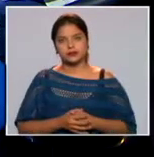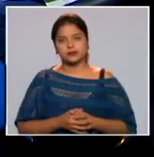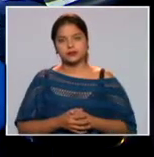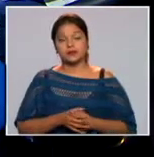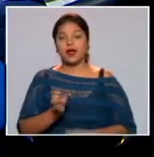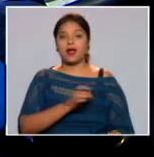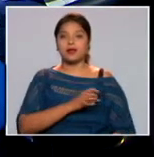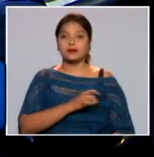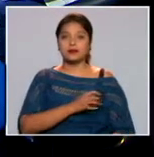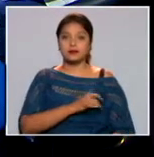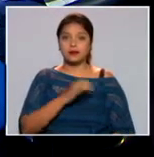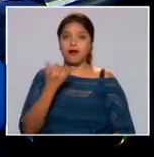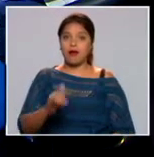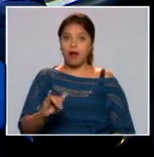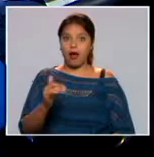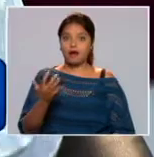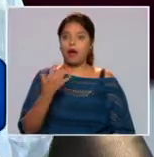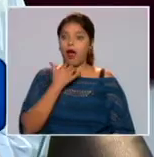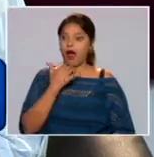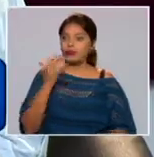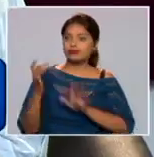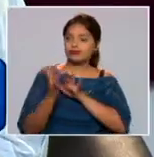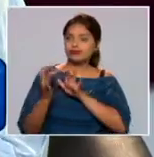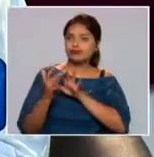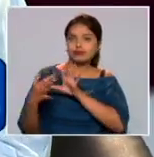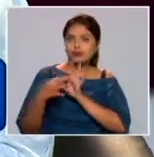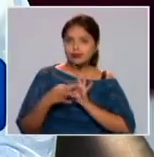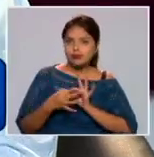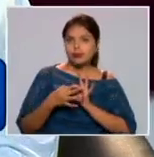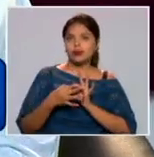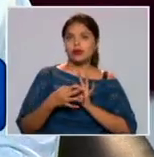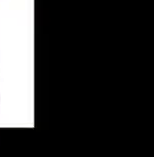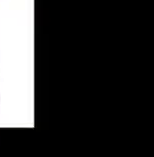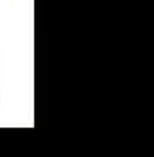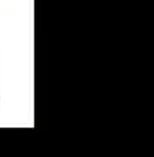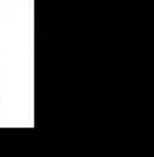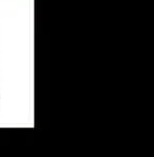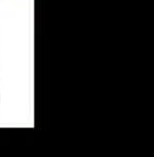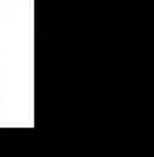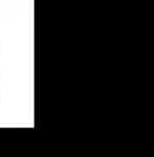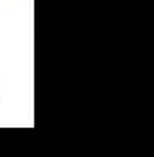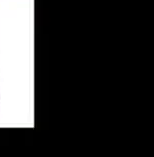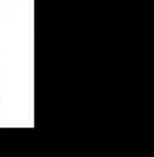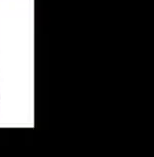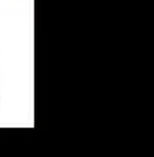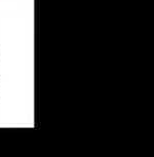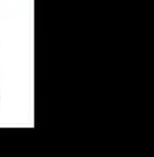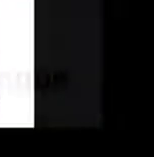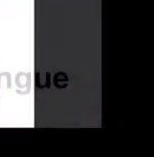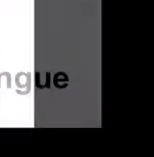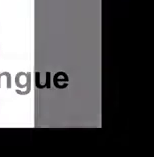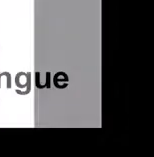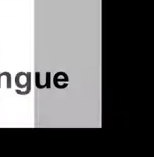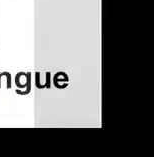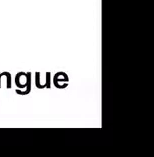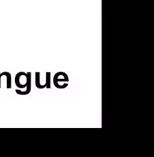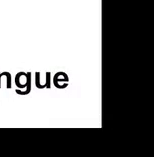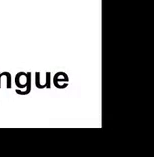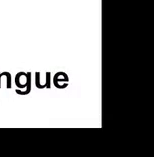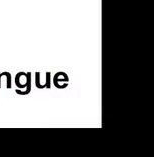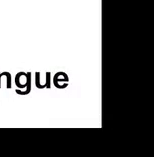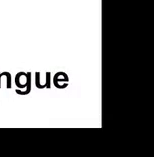tenemos un encuentro muy cercano con cambur y en Venezuela con